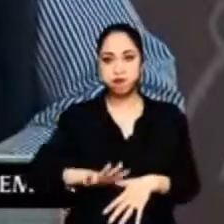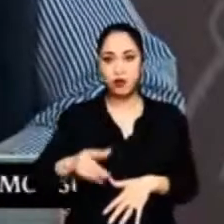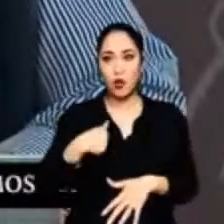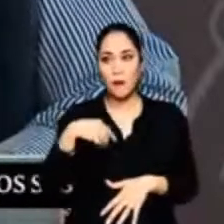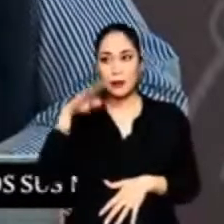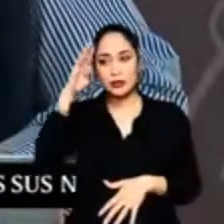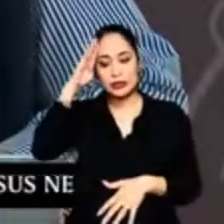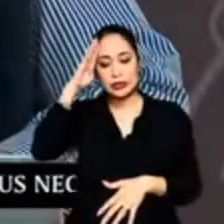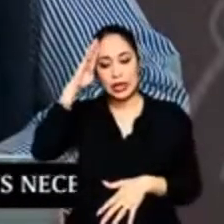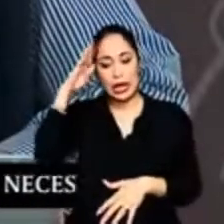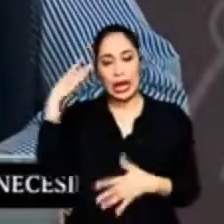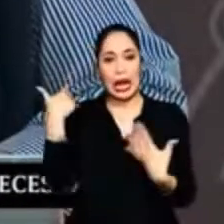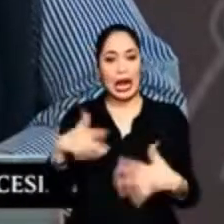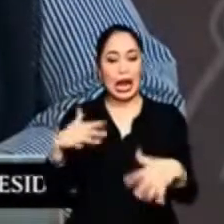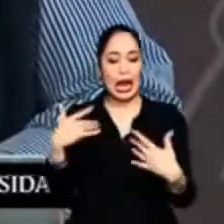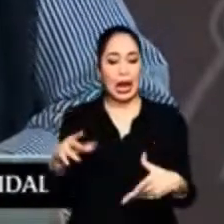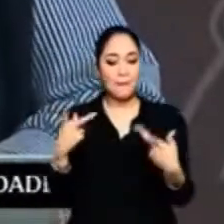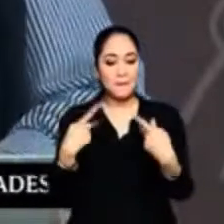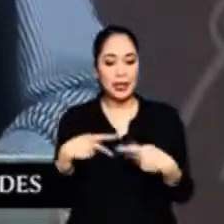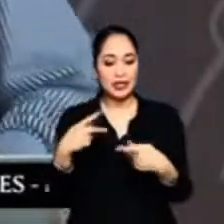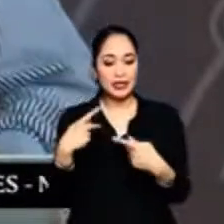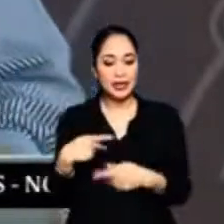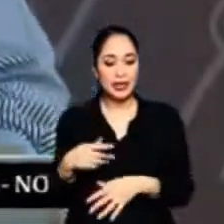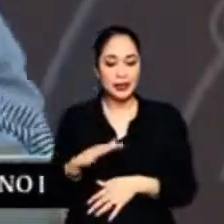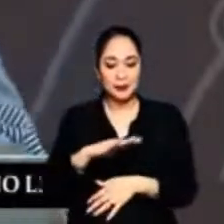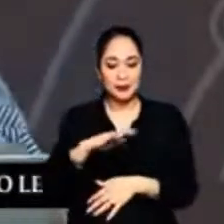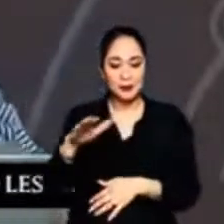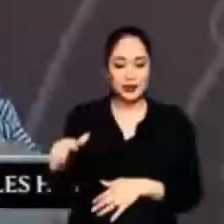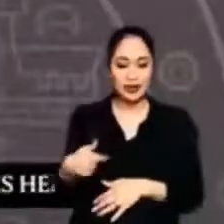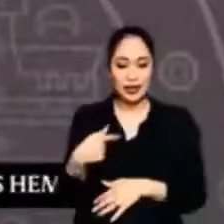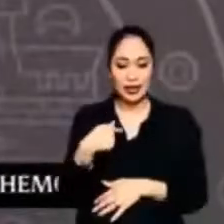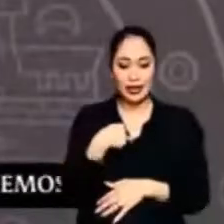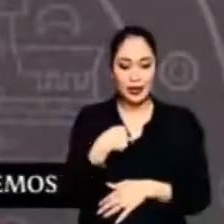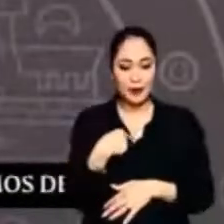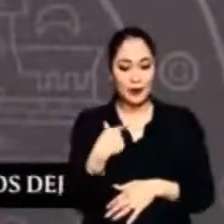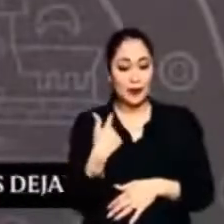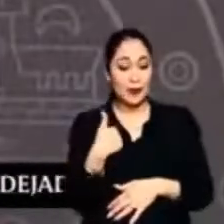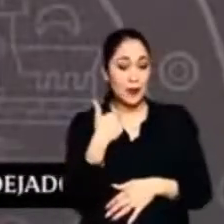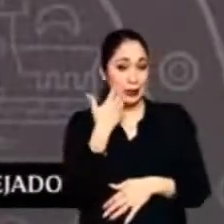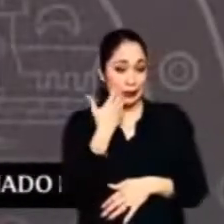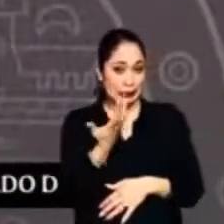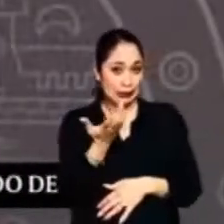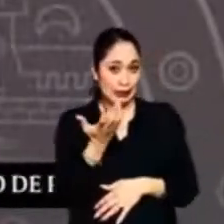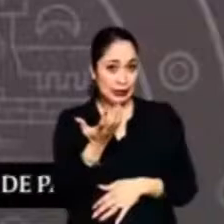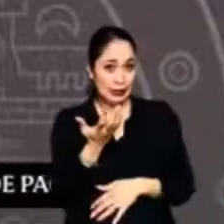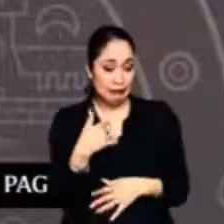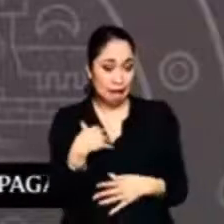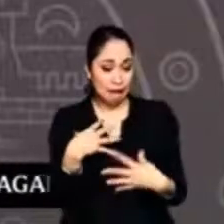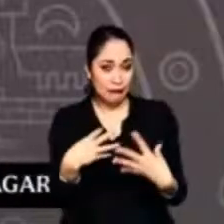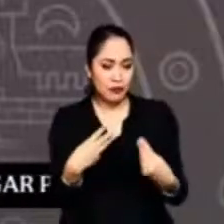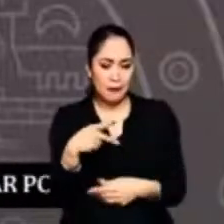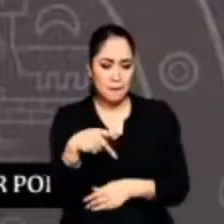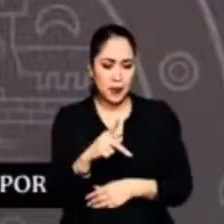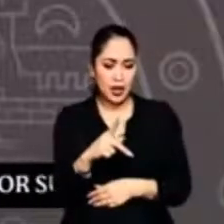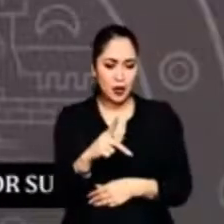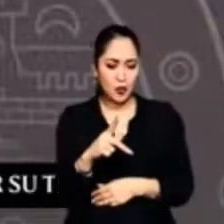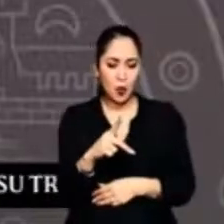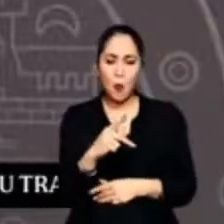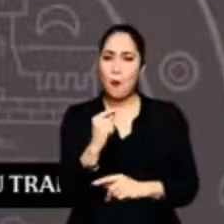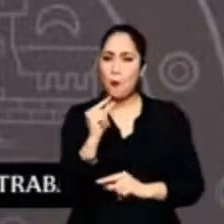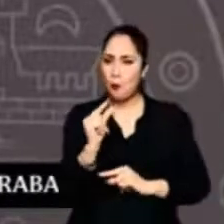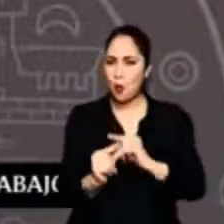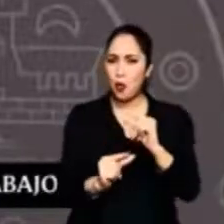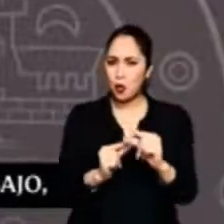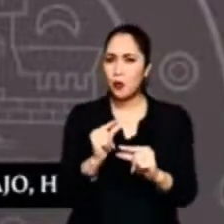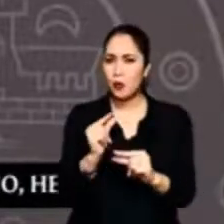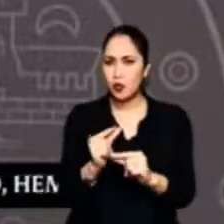el tumulto, y con los que quieren que me vaya mal. Entonces, pero por fortuna estamos superando eso. ¿Qué